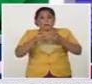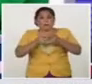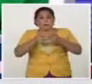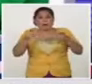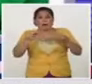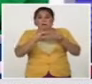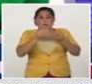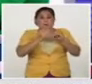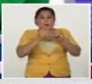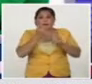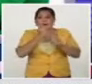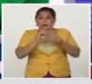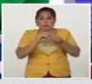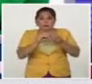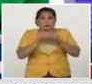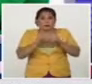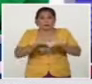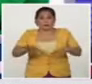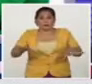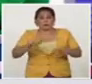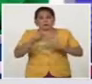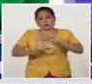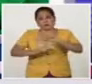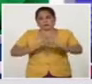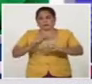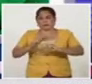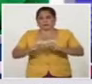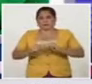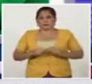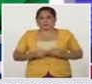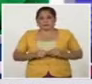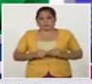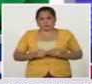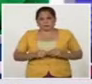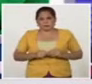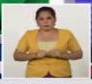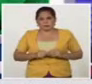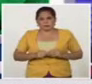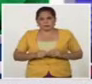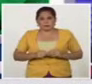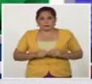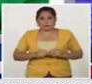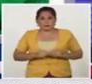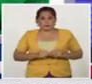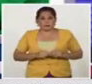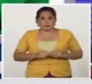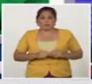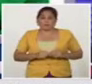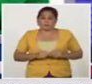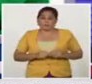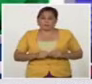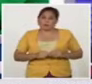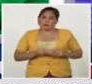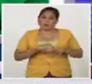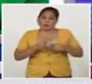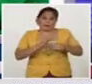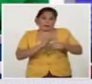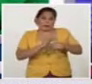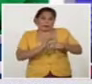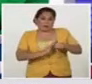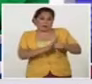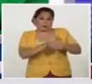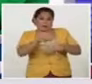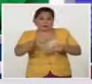contagiosidad y por la evolución que está teniendo este virus en el curso de la enfermedad de las